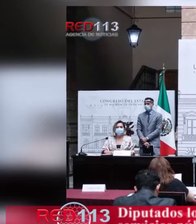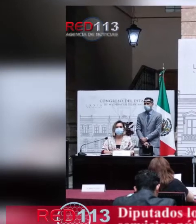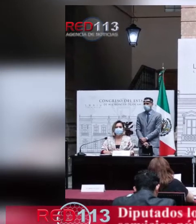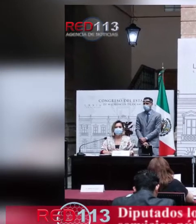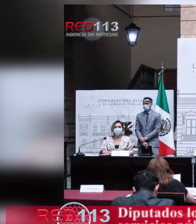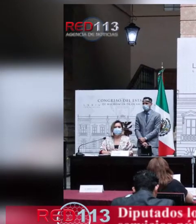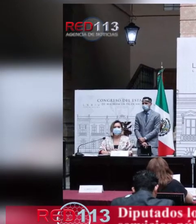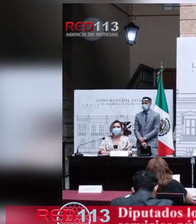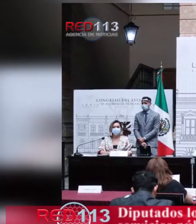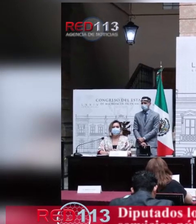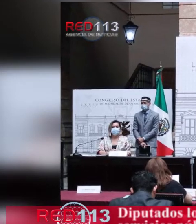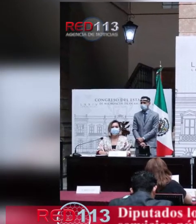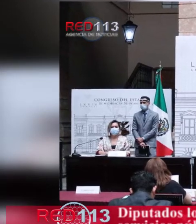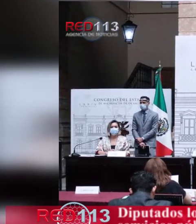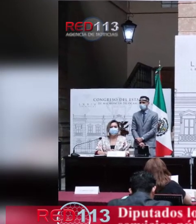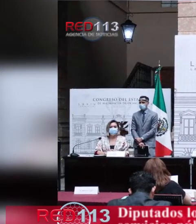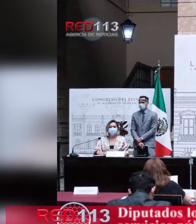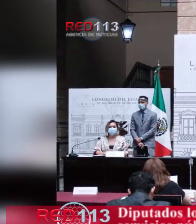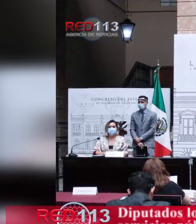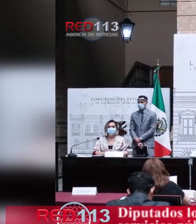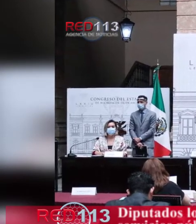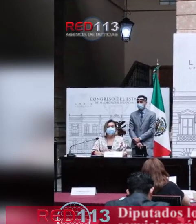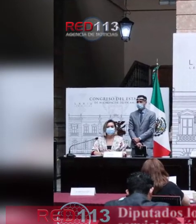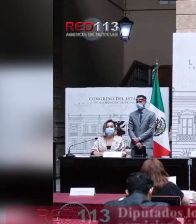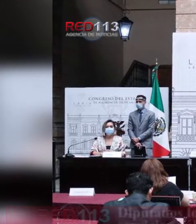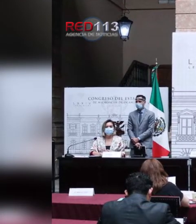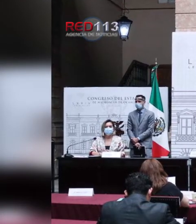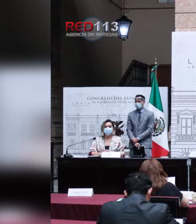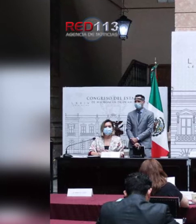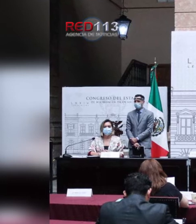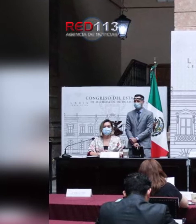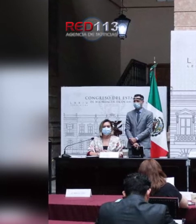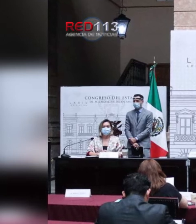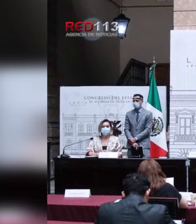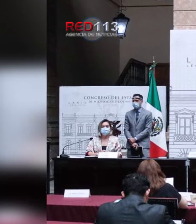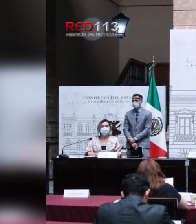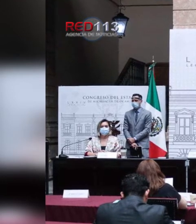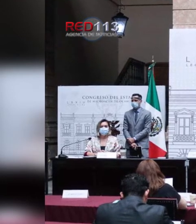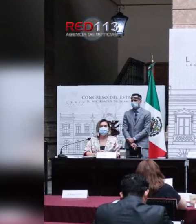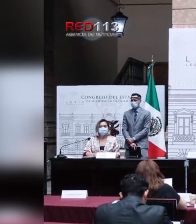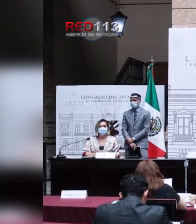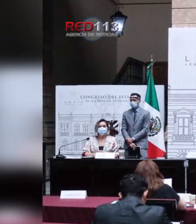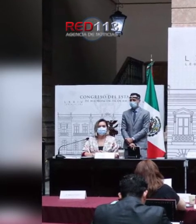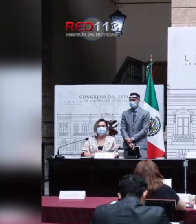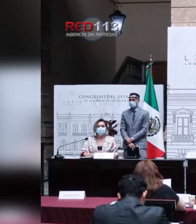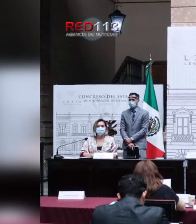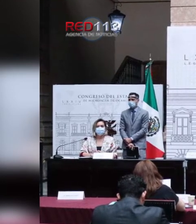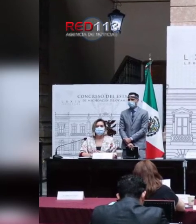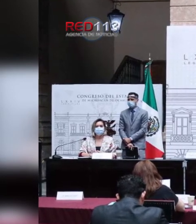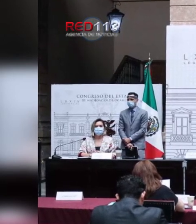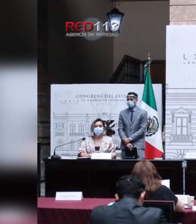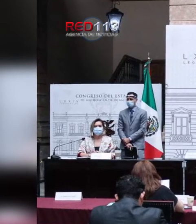con el objetivo de que los cobros relativos a derechos por servicios del registro civil, derechos por servicios de catastro, así como los derechos